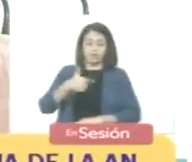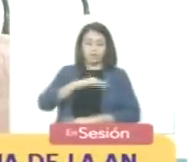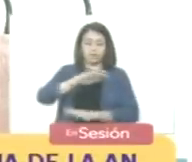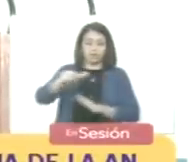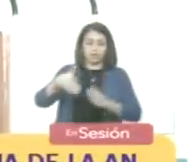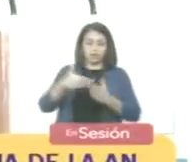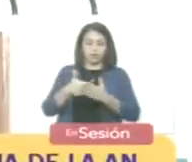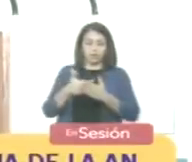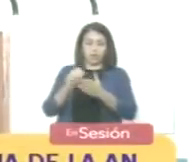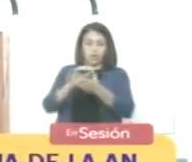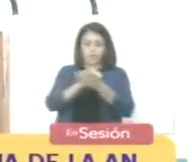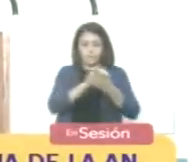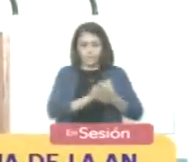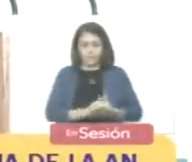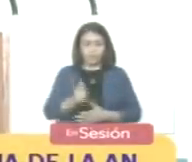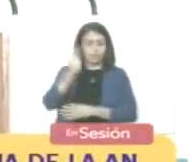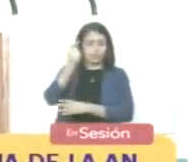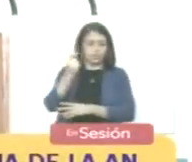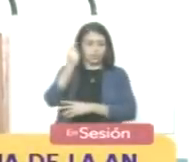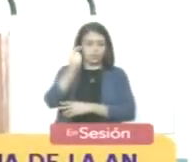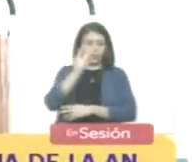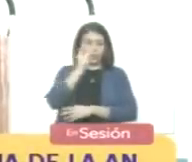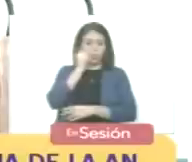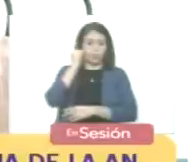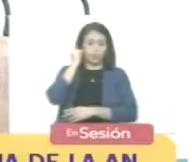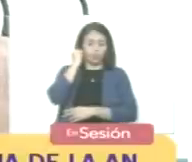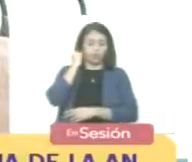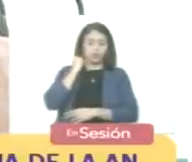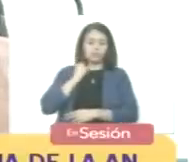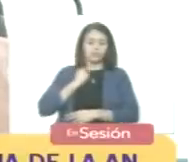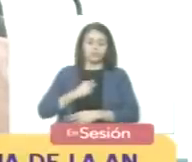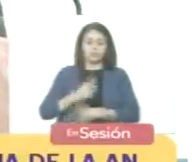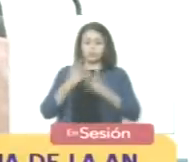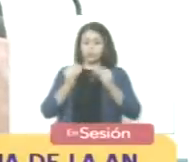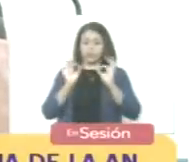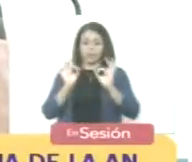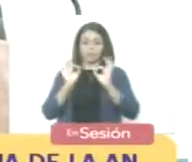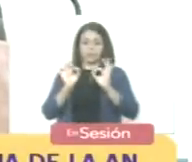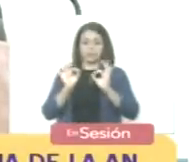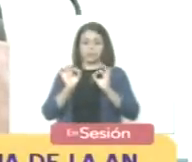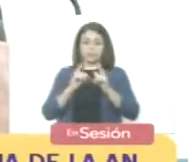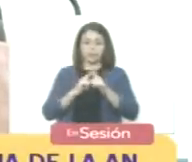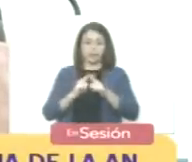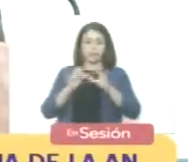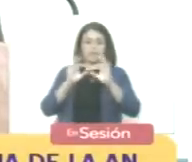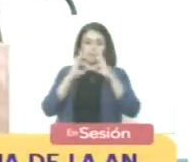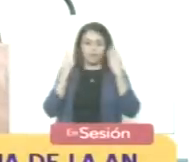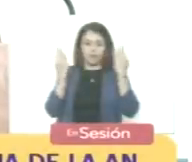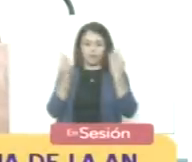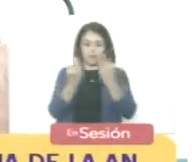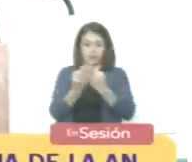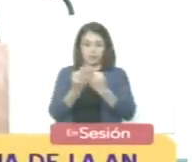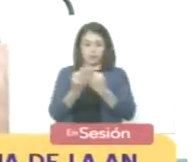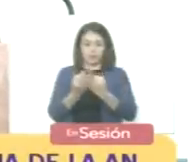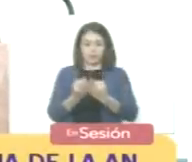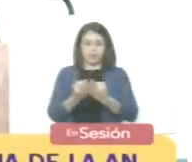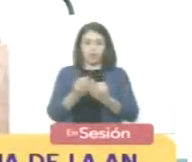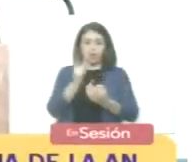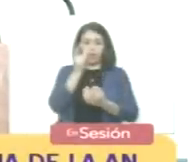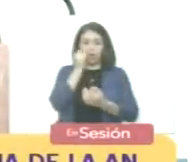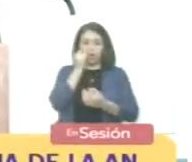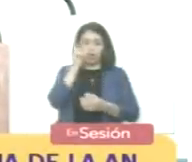todos los colegas y hermanos parlamentarios y parlamentarias. Pero muy especialmente a los familiares de un